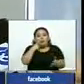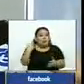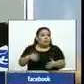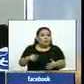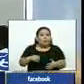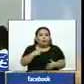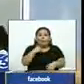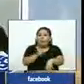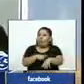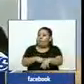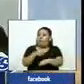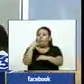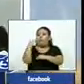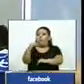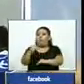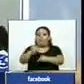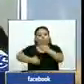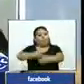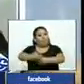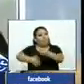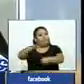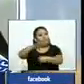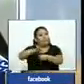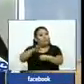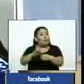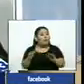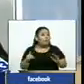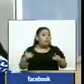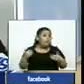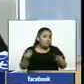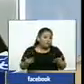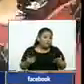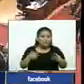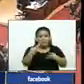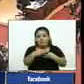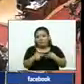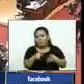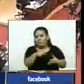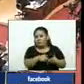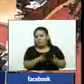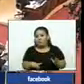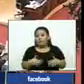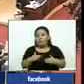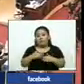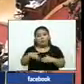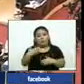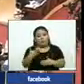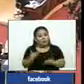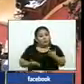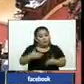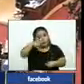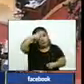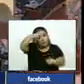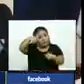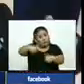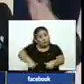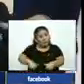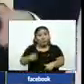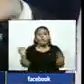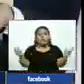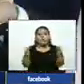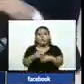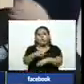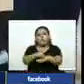los plazos establecidos para el proceso electoral por requisitos como este. Después de su posible aprobación en la próxima